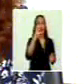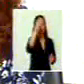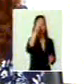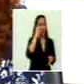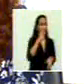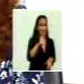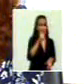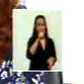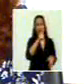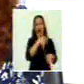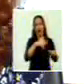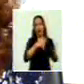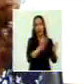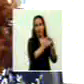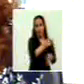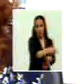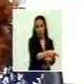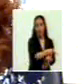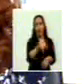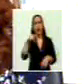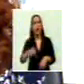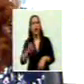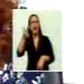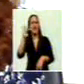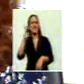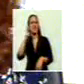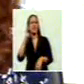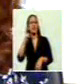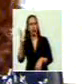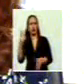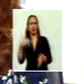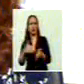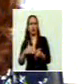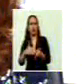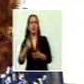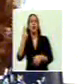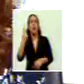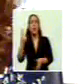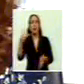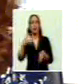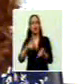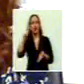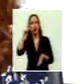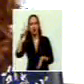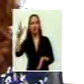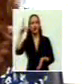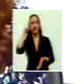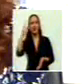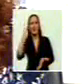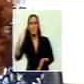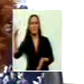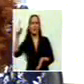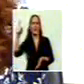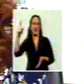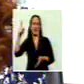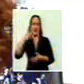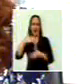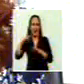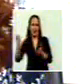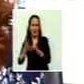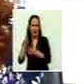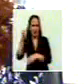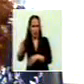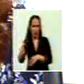estudiantes. Hoy tenemos casi 2 millones, 1.883.000 estudiantes, 33 por